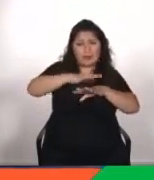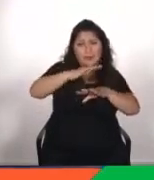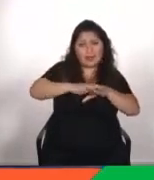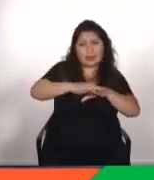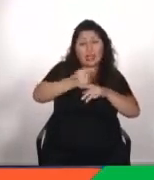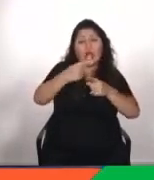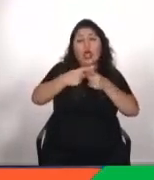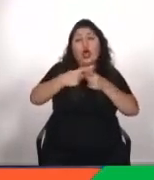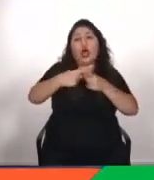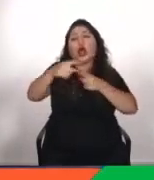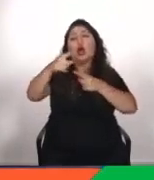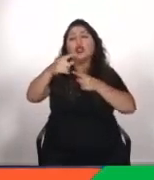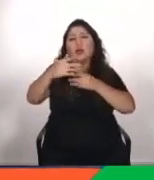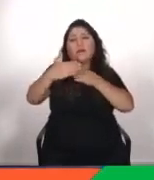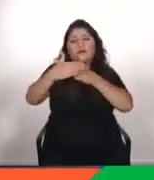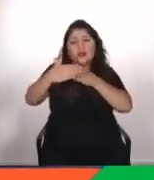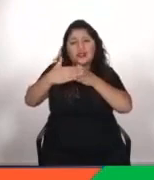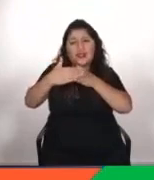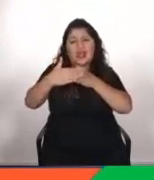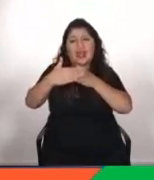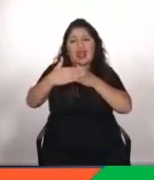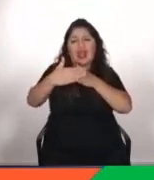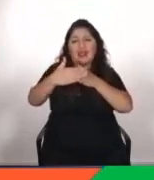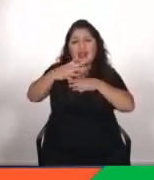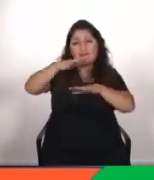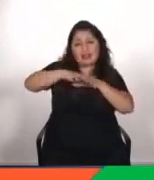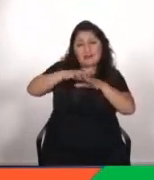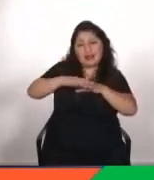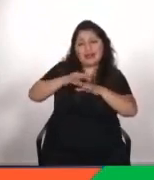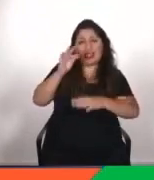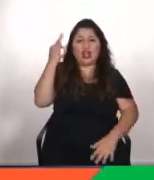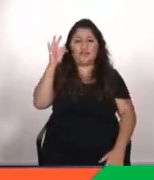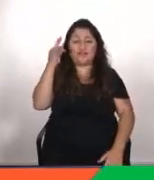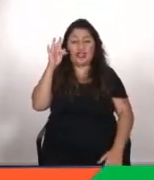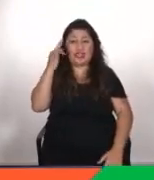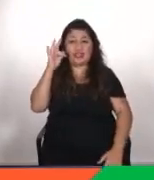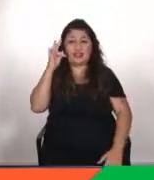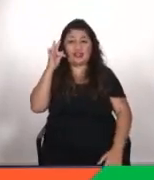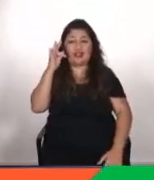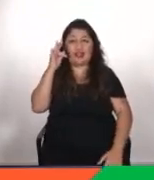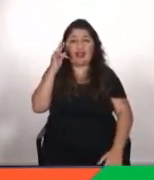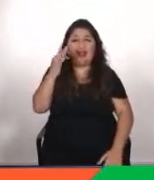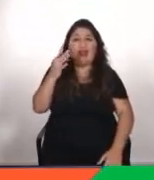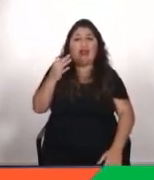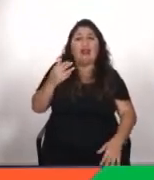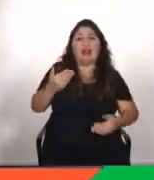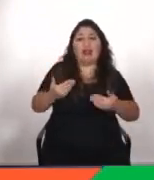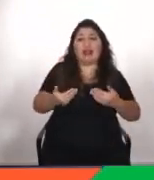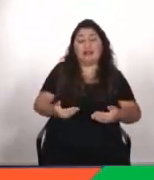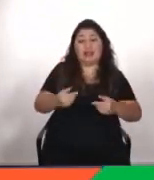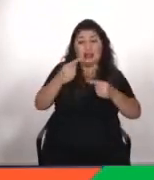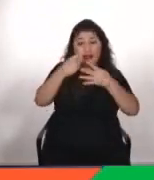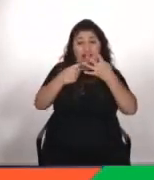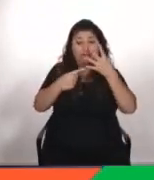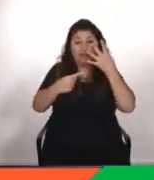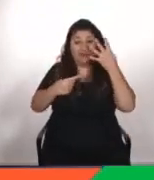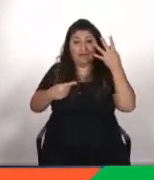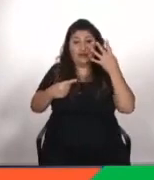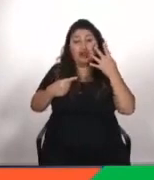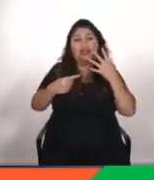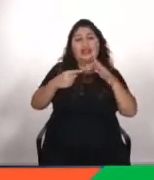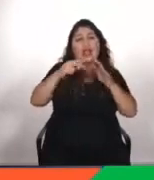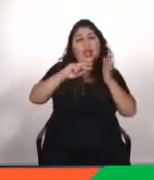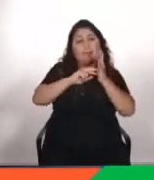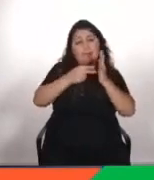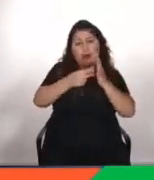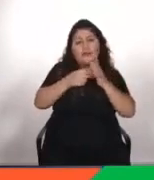entre la matemática y la física, por ejemplo. Están las ecuaciones de Young-Mills o están las ecuaciones de Navier-Stokes. Son problemas que están abiertos,